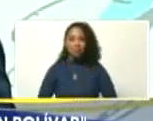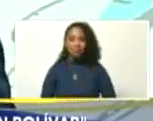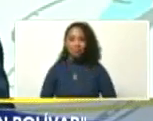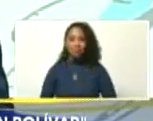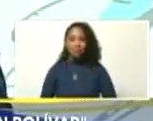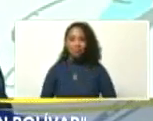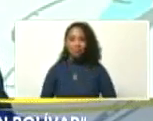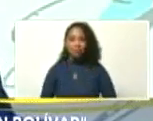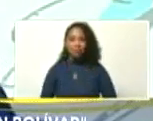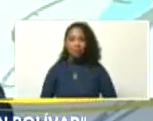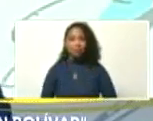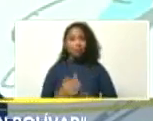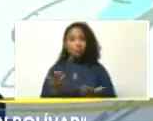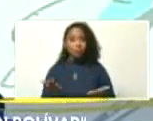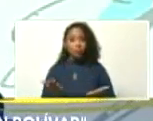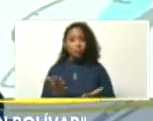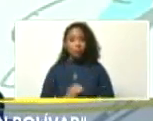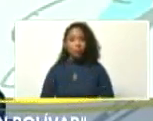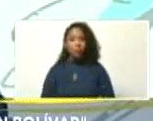a